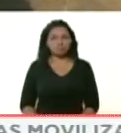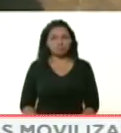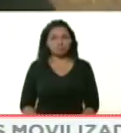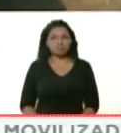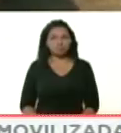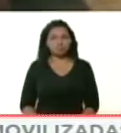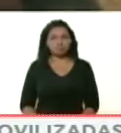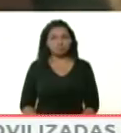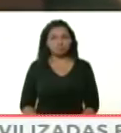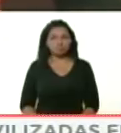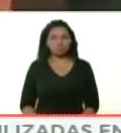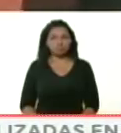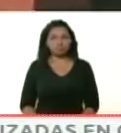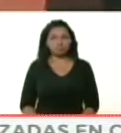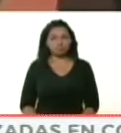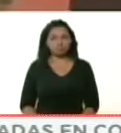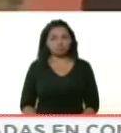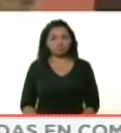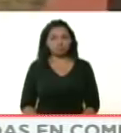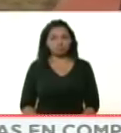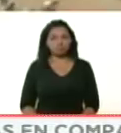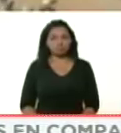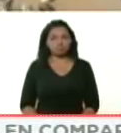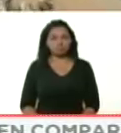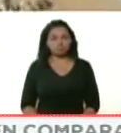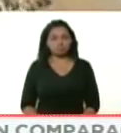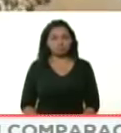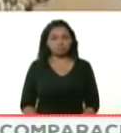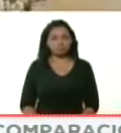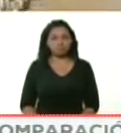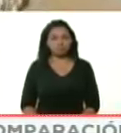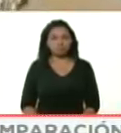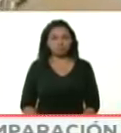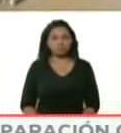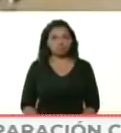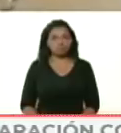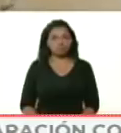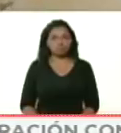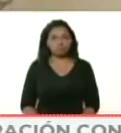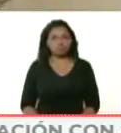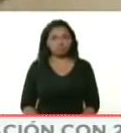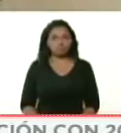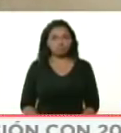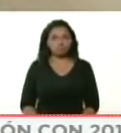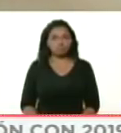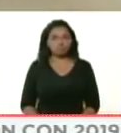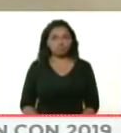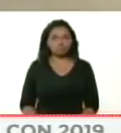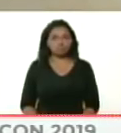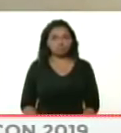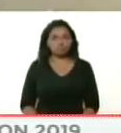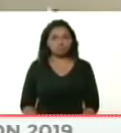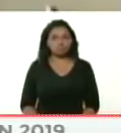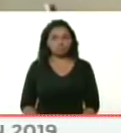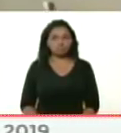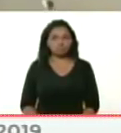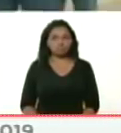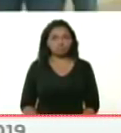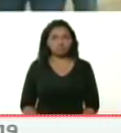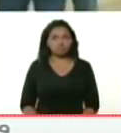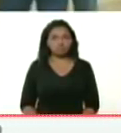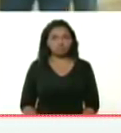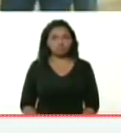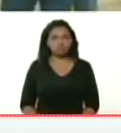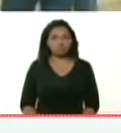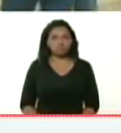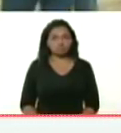que realmente tenemos que demostrar al mundo que sí hay personas en Venezuela que creemos en el país y queremos sacarlo adelante. Bueno, aquí